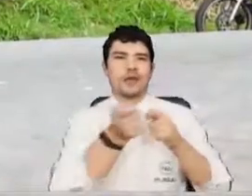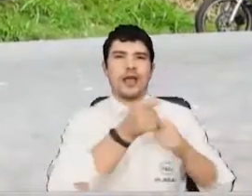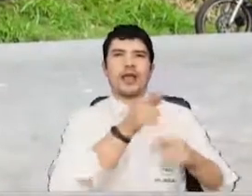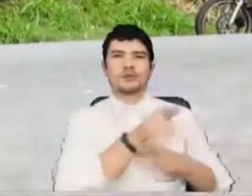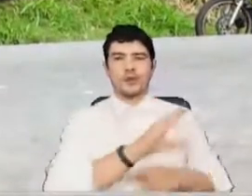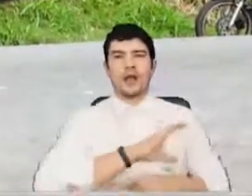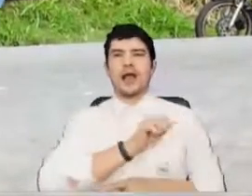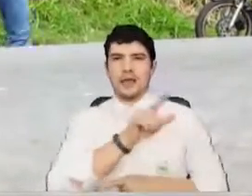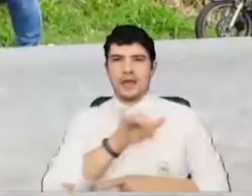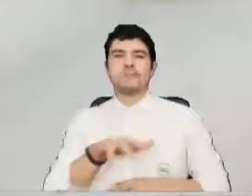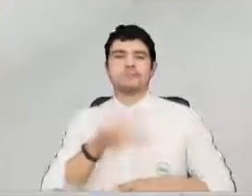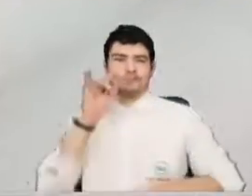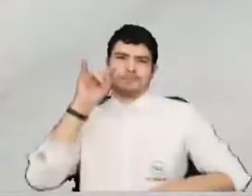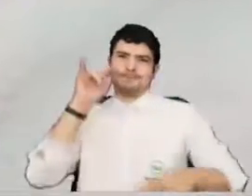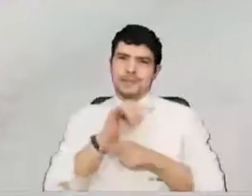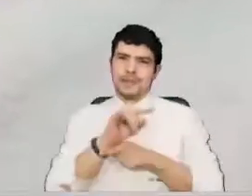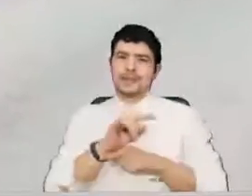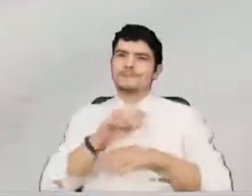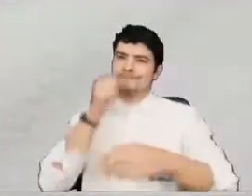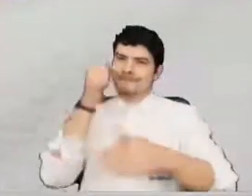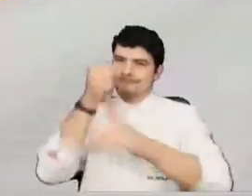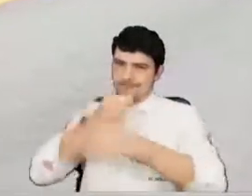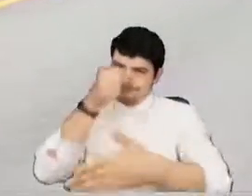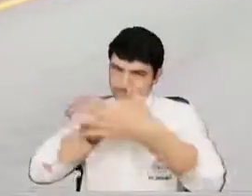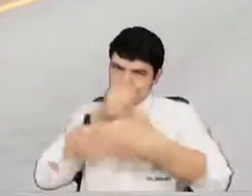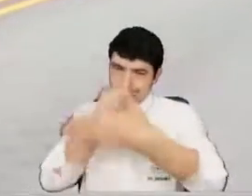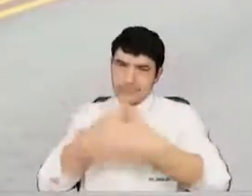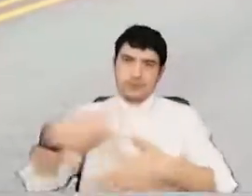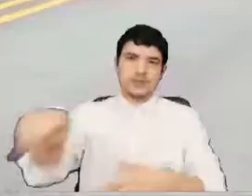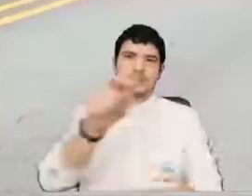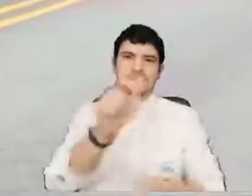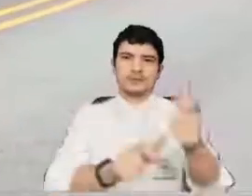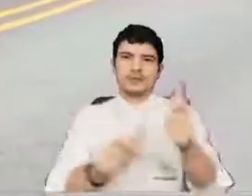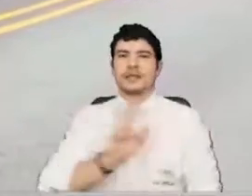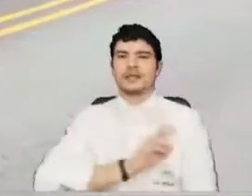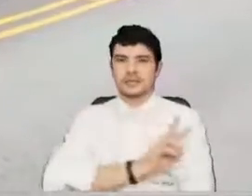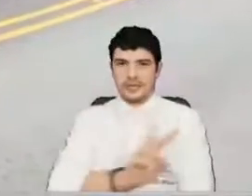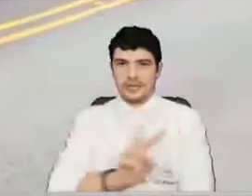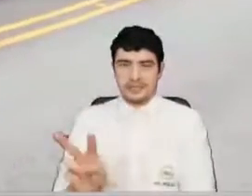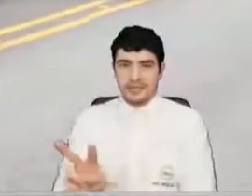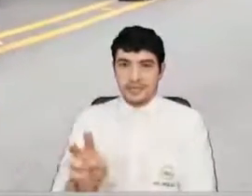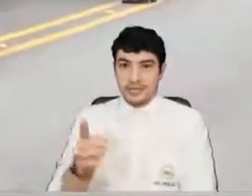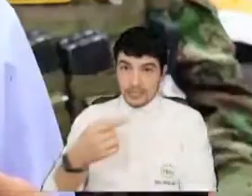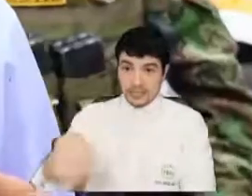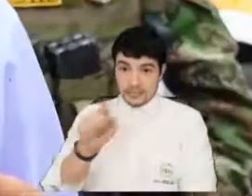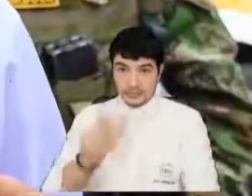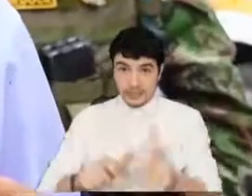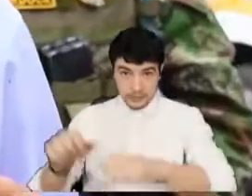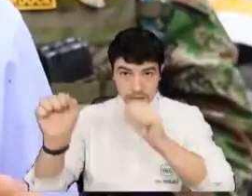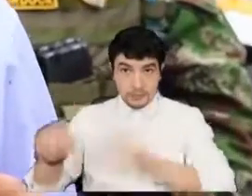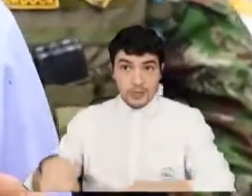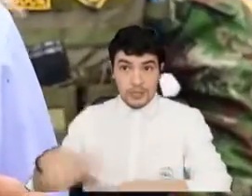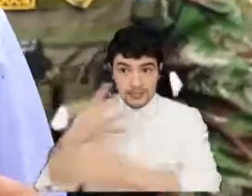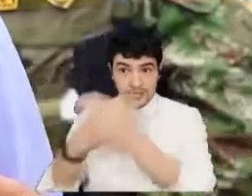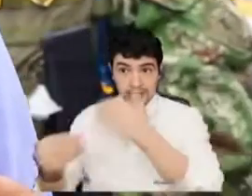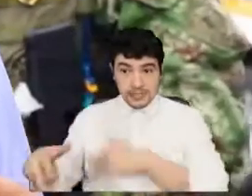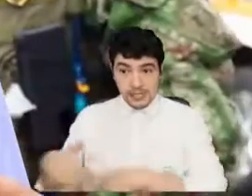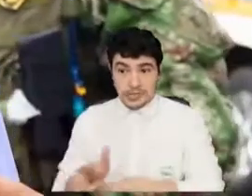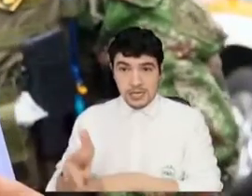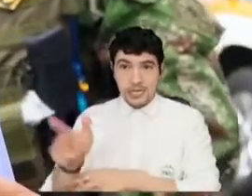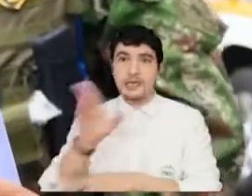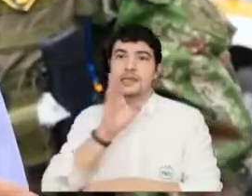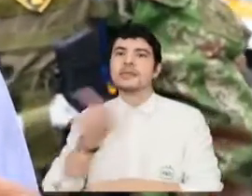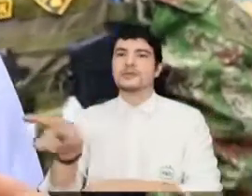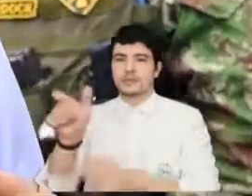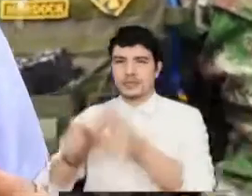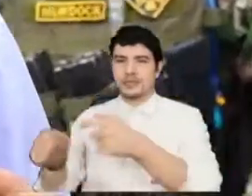Hay que insistirle a todos los vallecaucanos que las únicas personas autorizadas para viajar entre municipios son aquellos que están cobijados por las excepciones